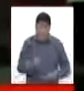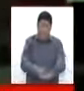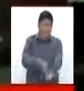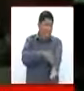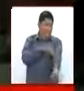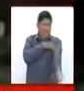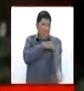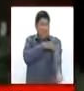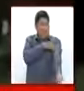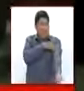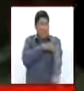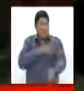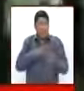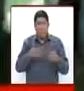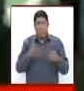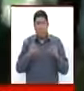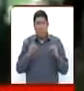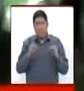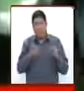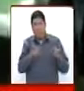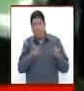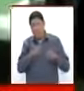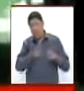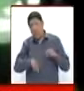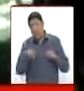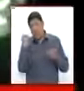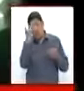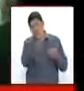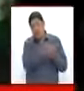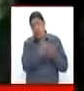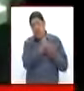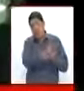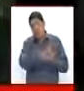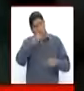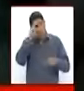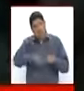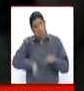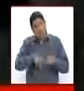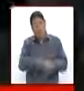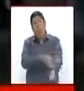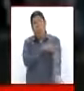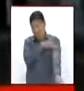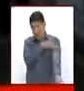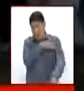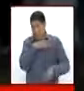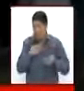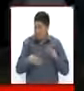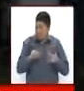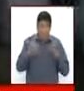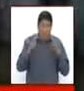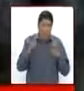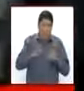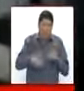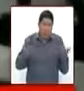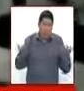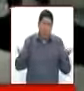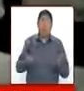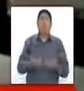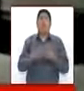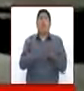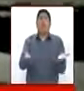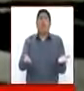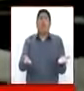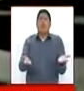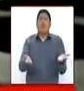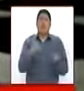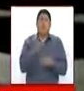lejos, donde no es nuestra jurisdicción, no podemos llegar a auxiliarlos en caso de que sufran alguna agresión. Pero ¿cómo